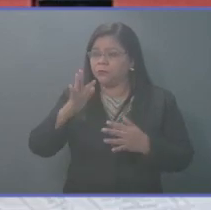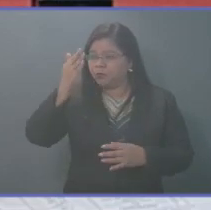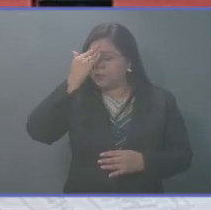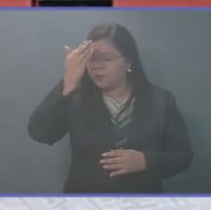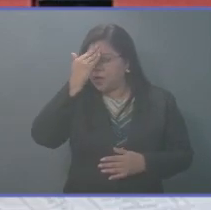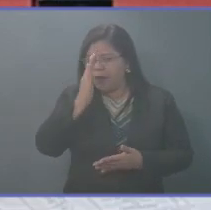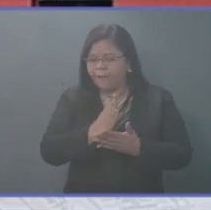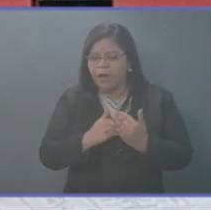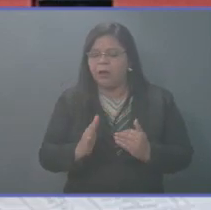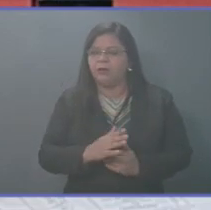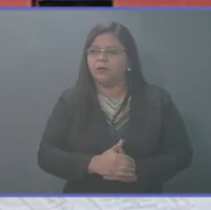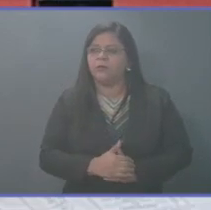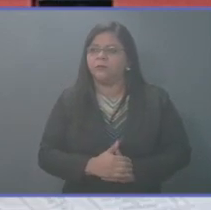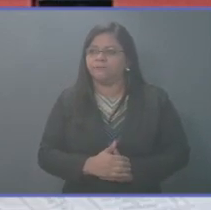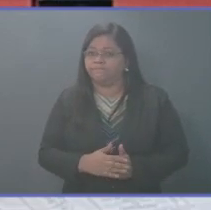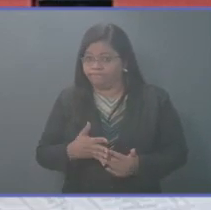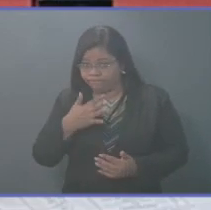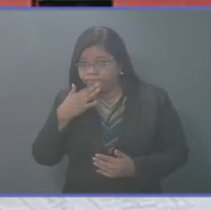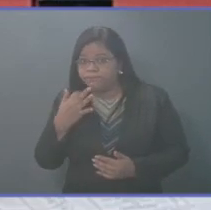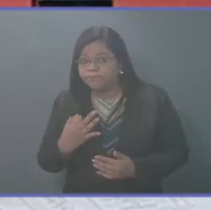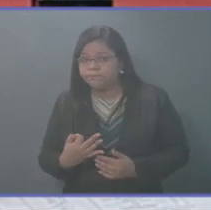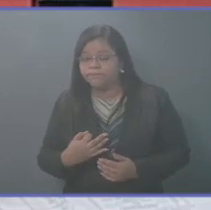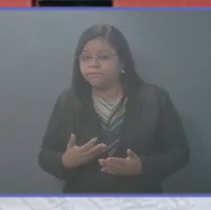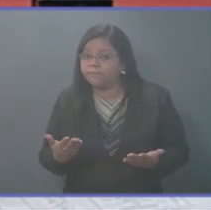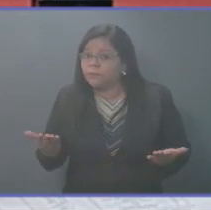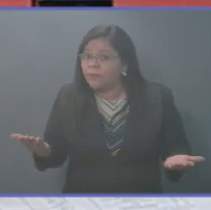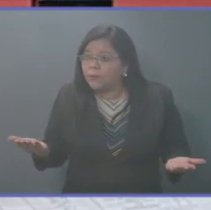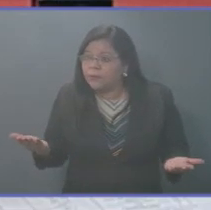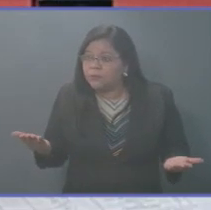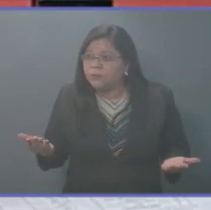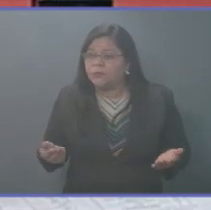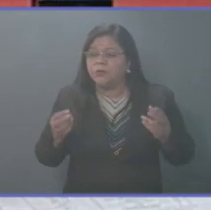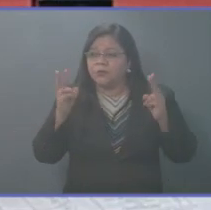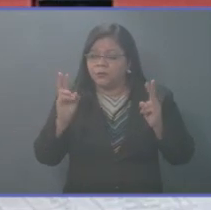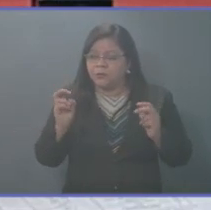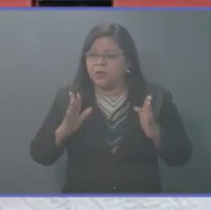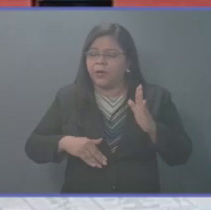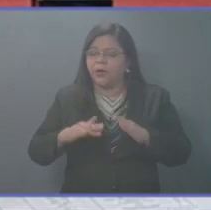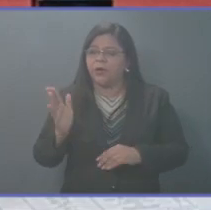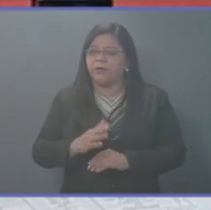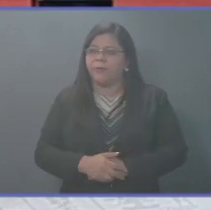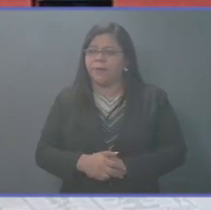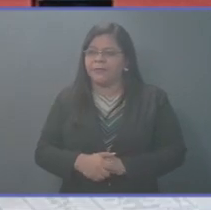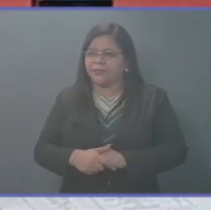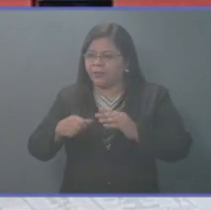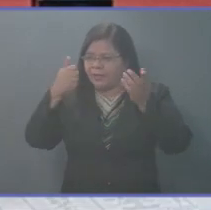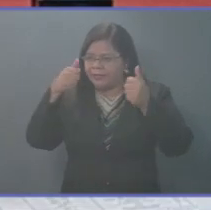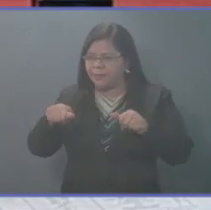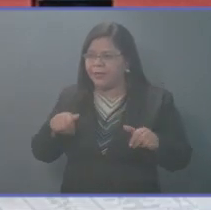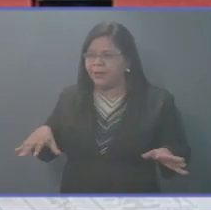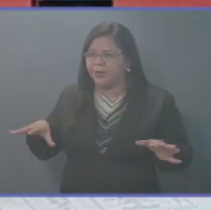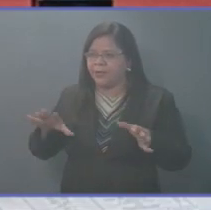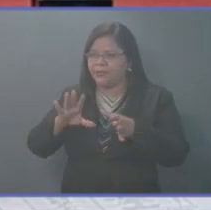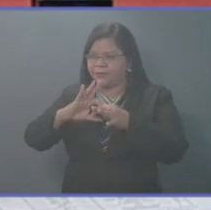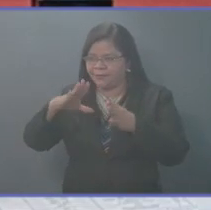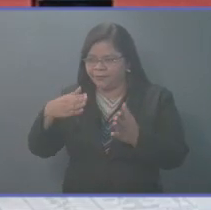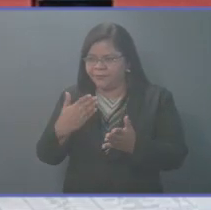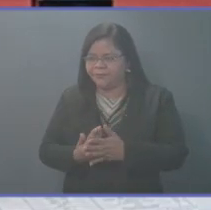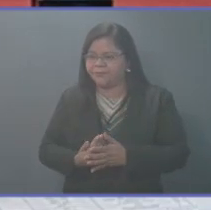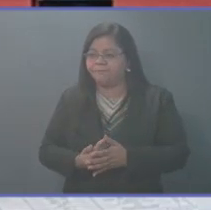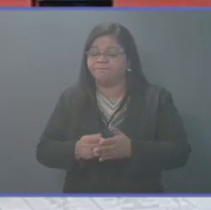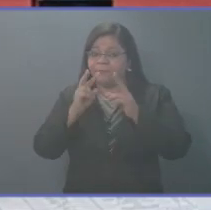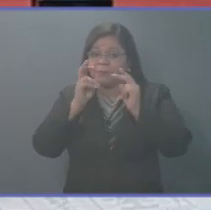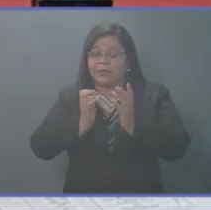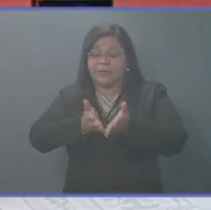algo verdad entonces en el tema que compete al consumo humano en este caso